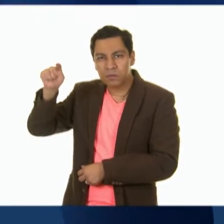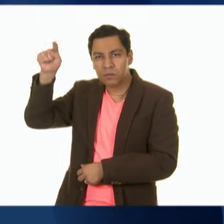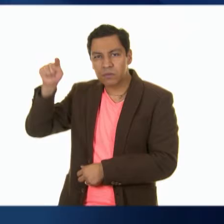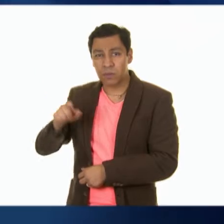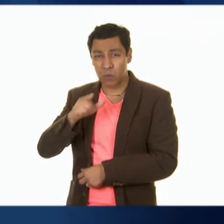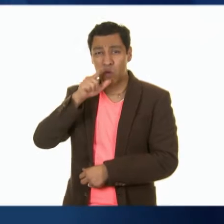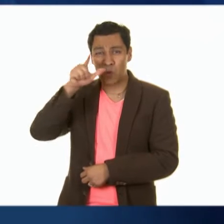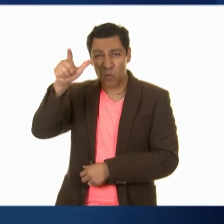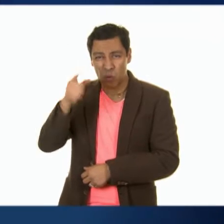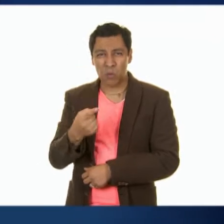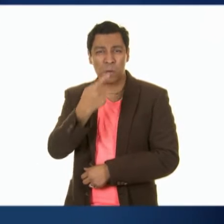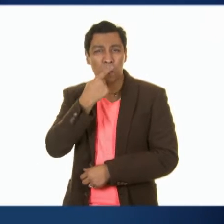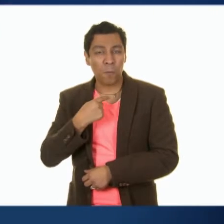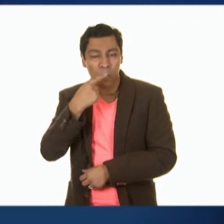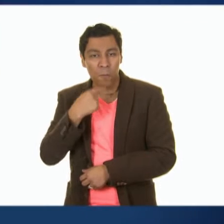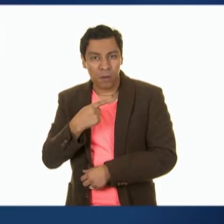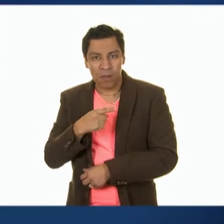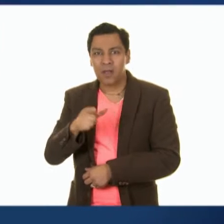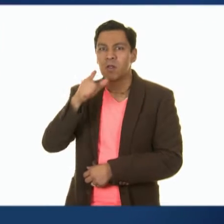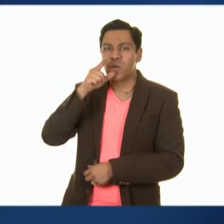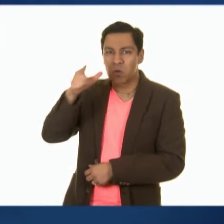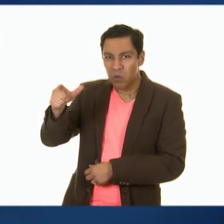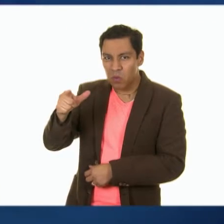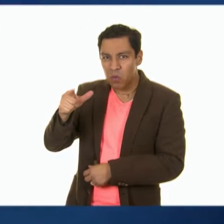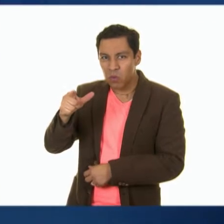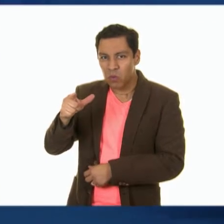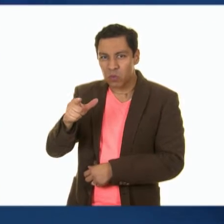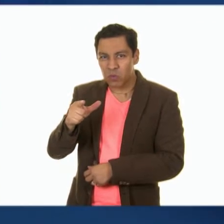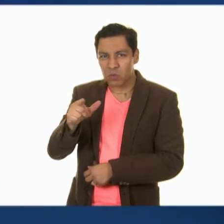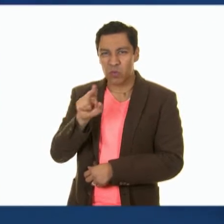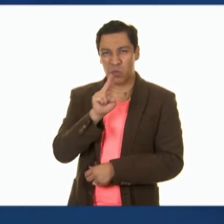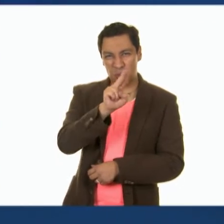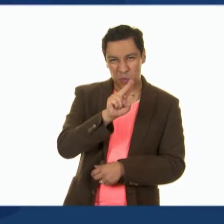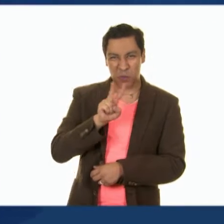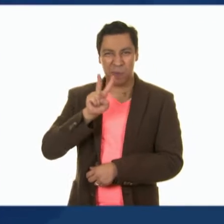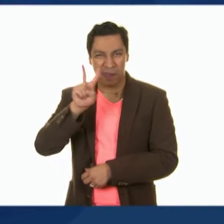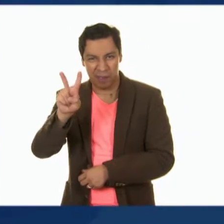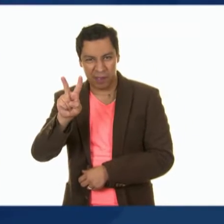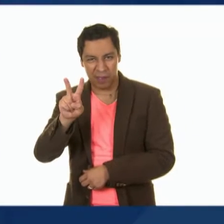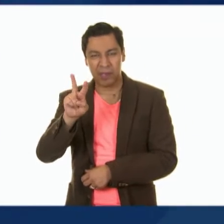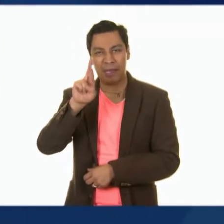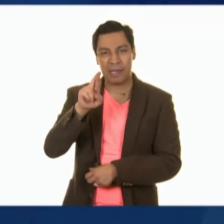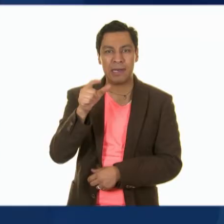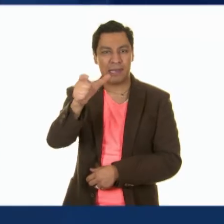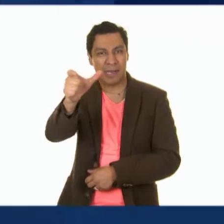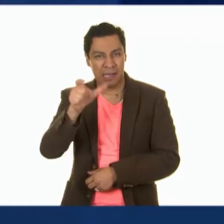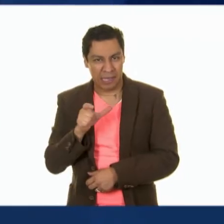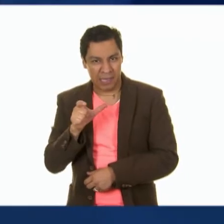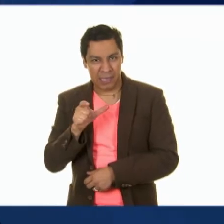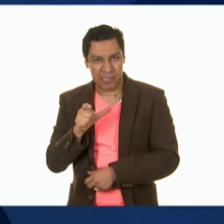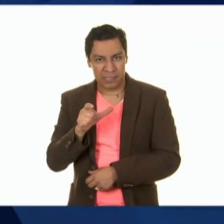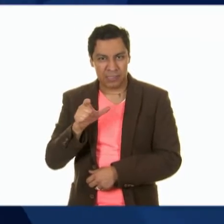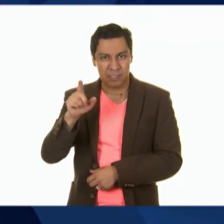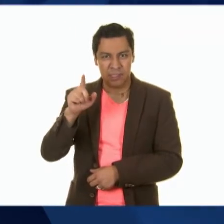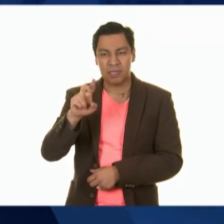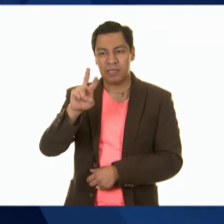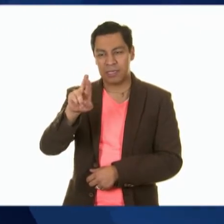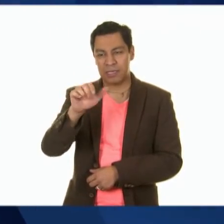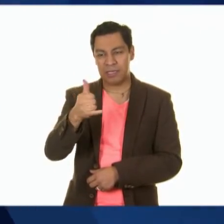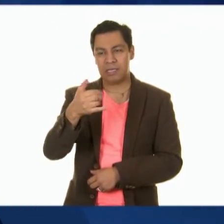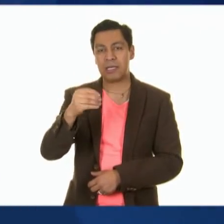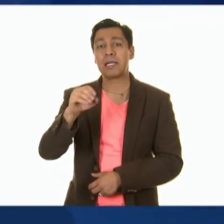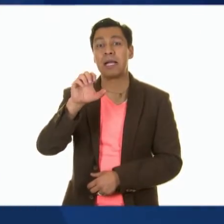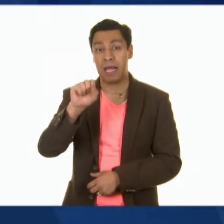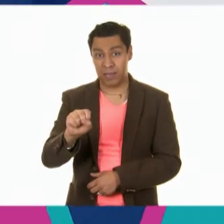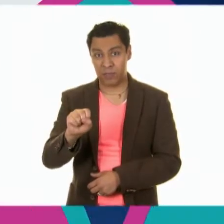luz infrarroja, la luz visible, la luz ultravioleta, los rayos X y los rayos gamma. ¡Ay, wow! Son muchísimas